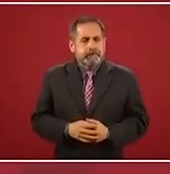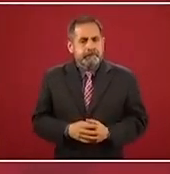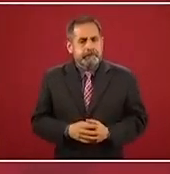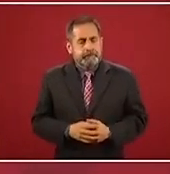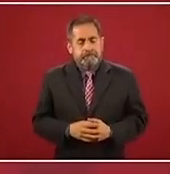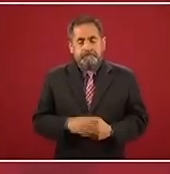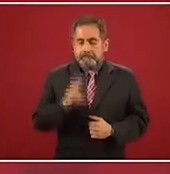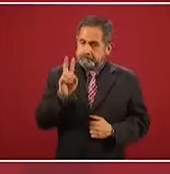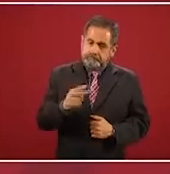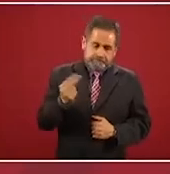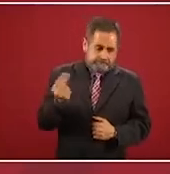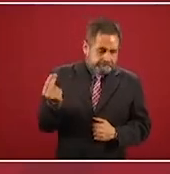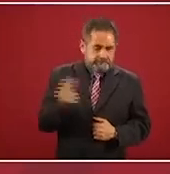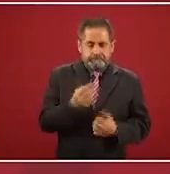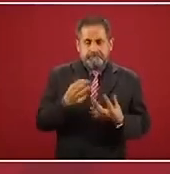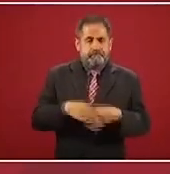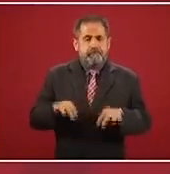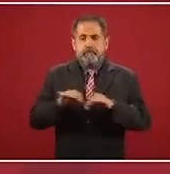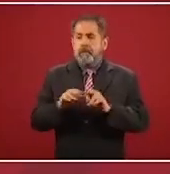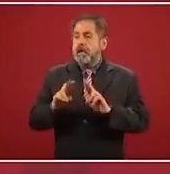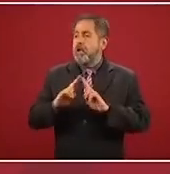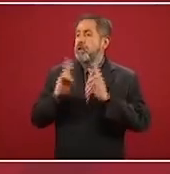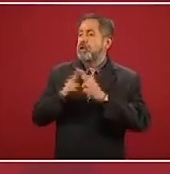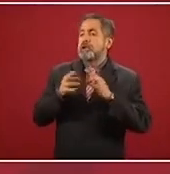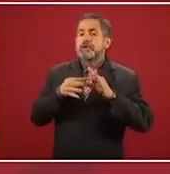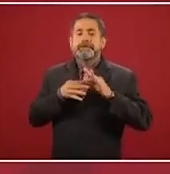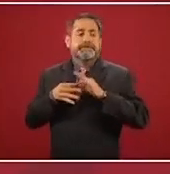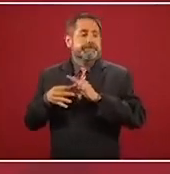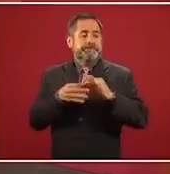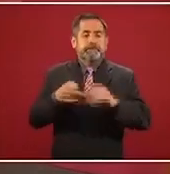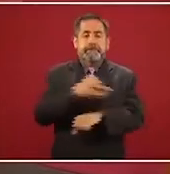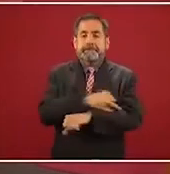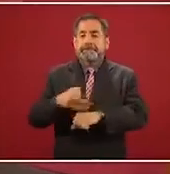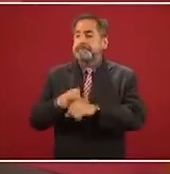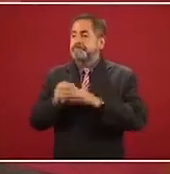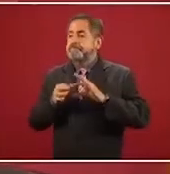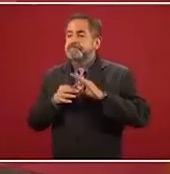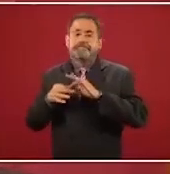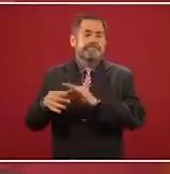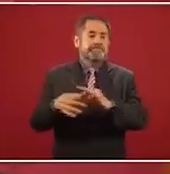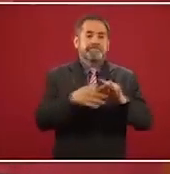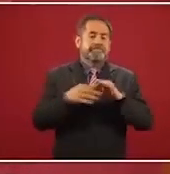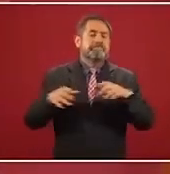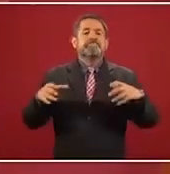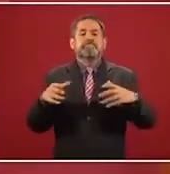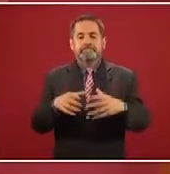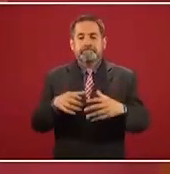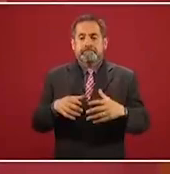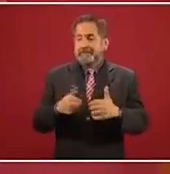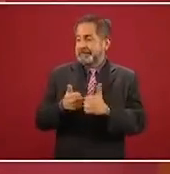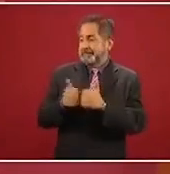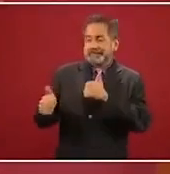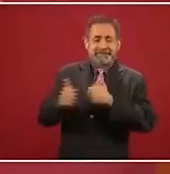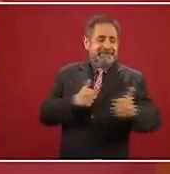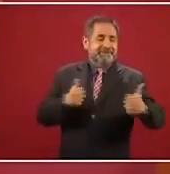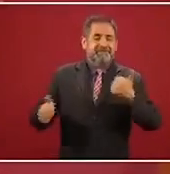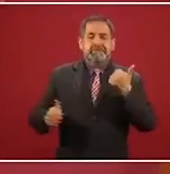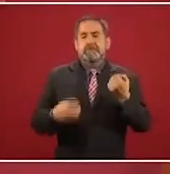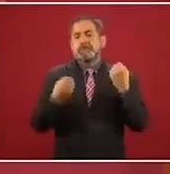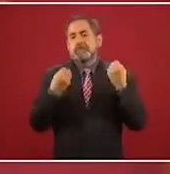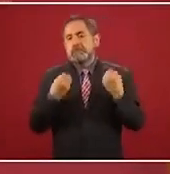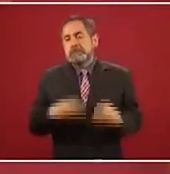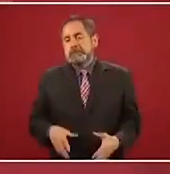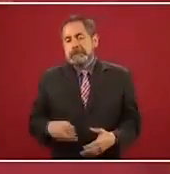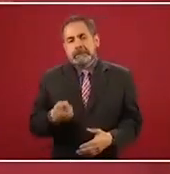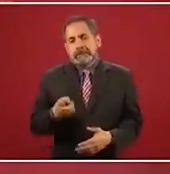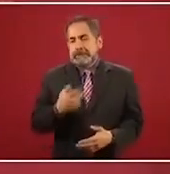la unidad en las familias. Afecta mucho la desintegración